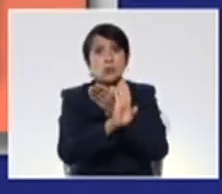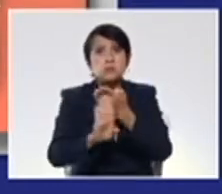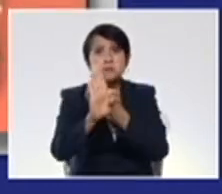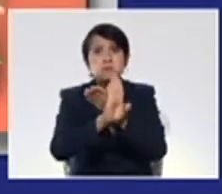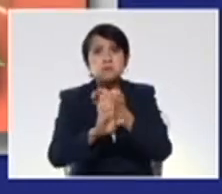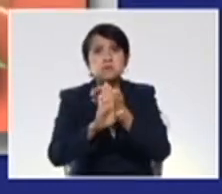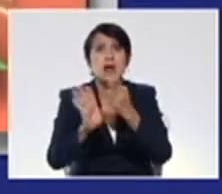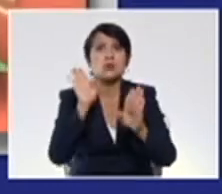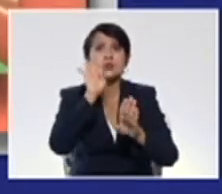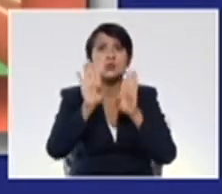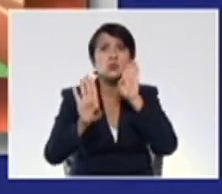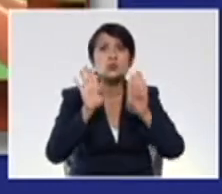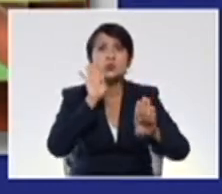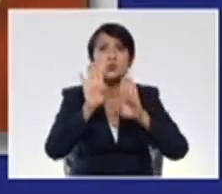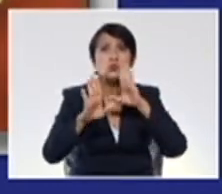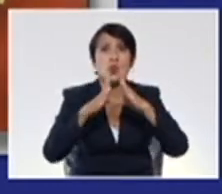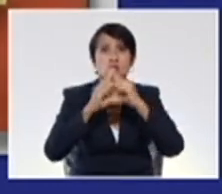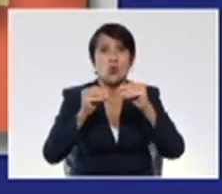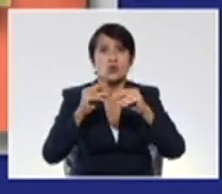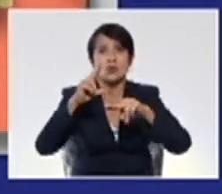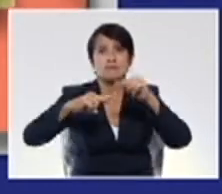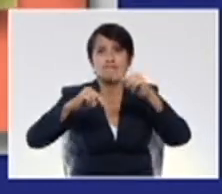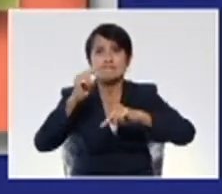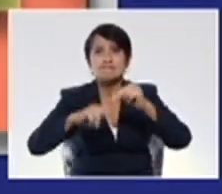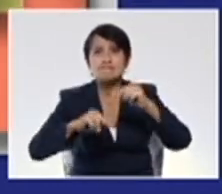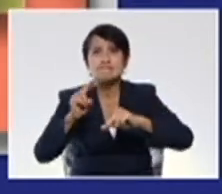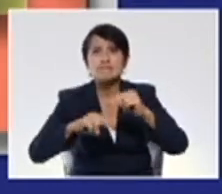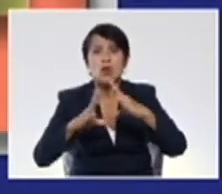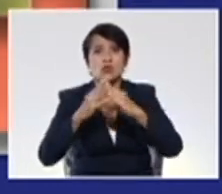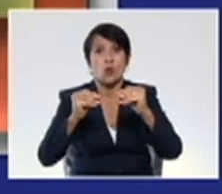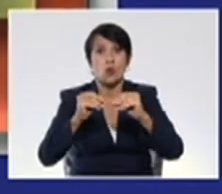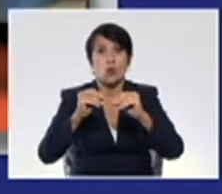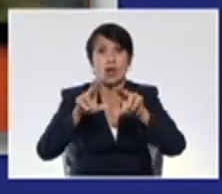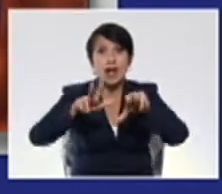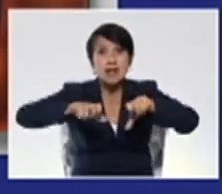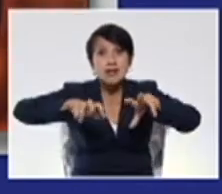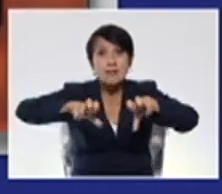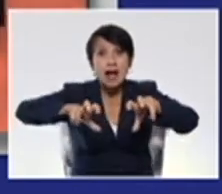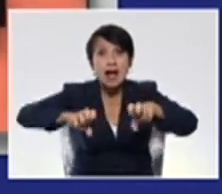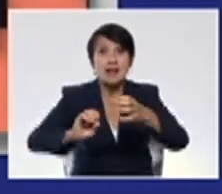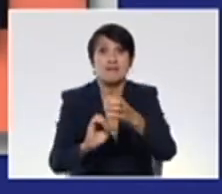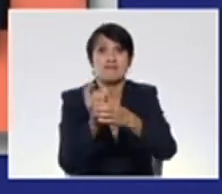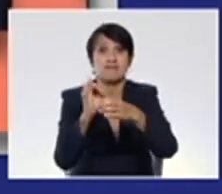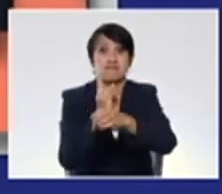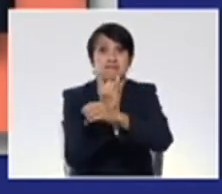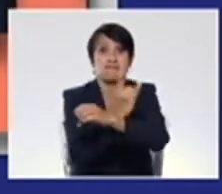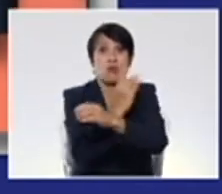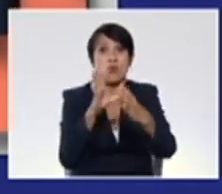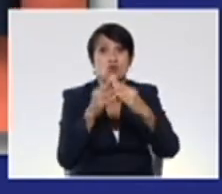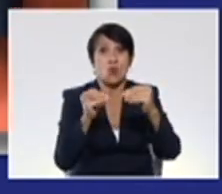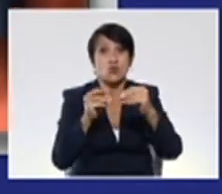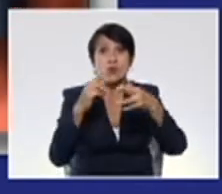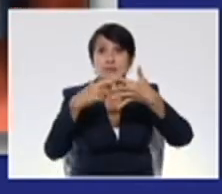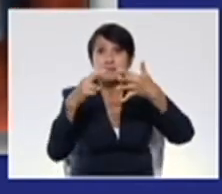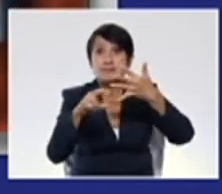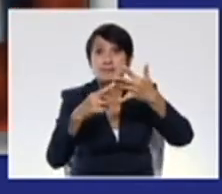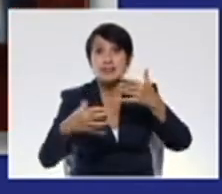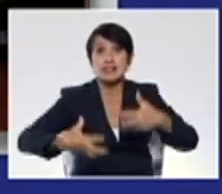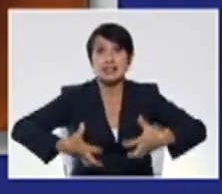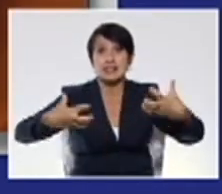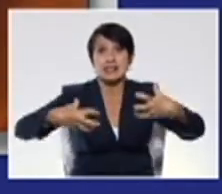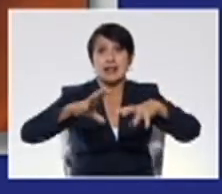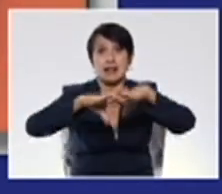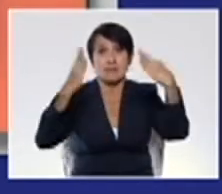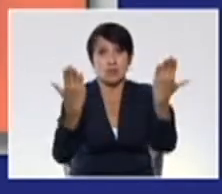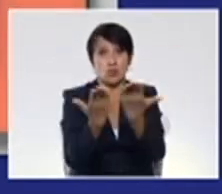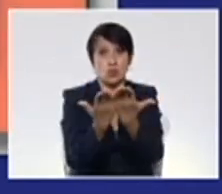de la contaminación y de la destrucción, manteniendo la fauna, la flora, los recursos minerales y riquezas de nuestro